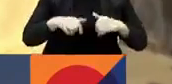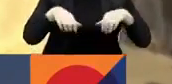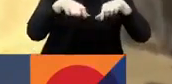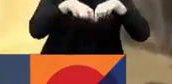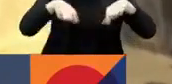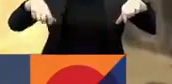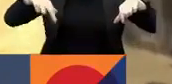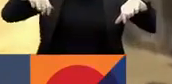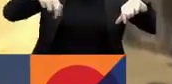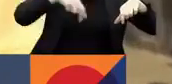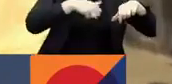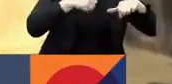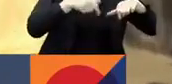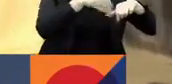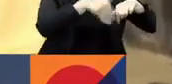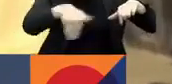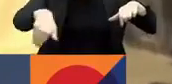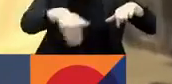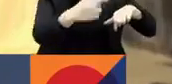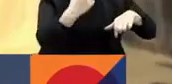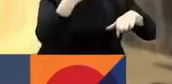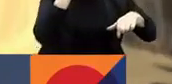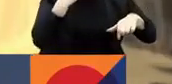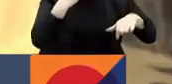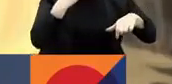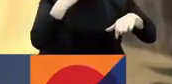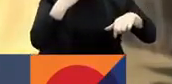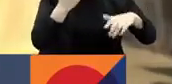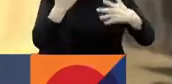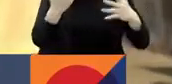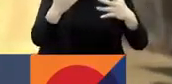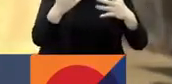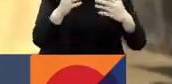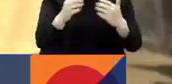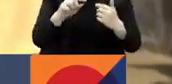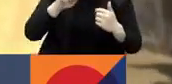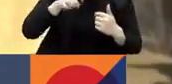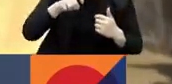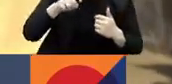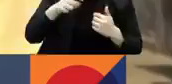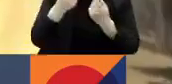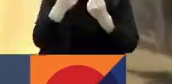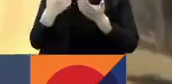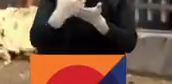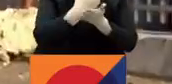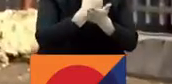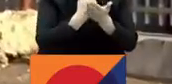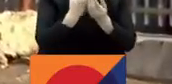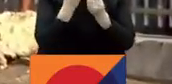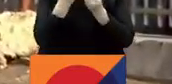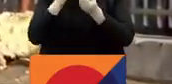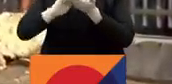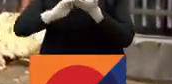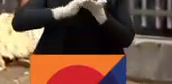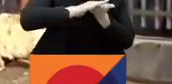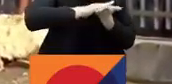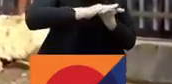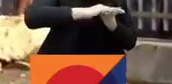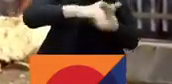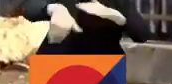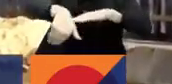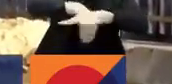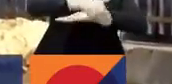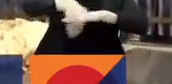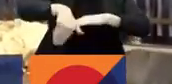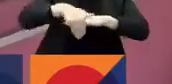entonces empezar una otra etapa como para hacer posible de pavimentar la calle. Porque la